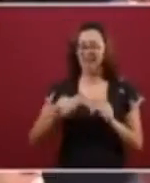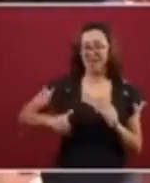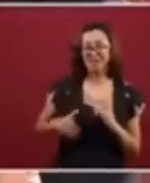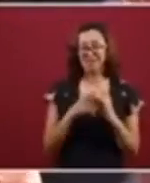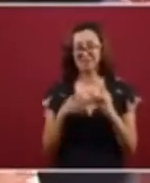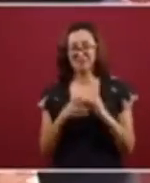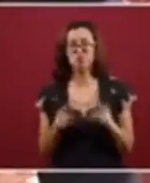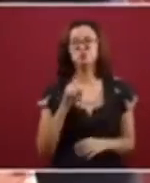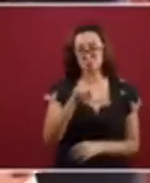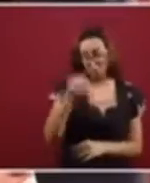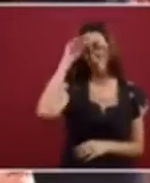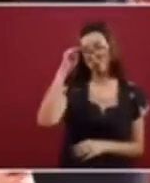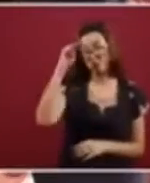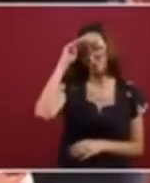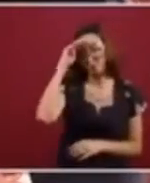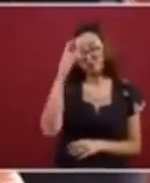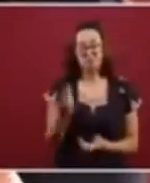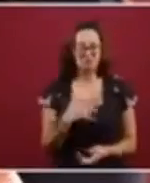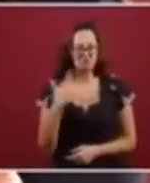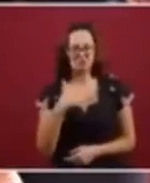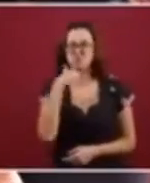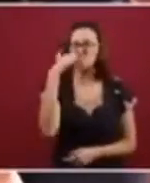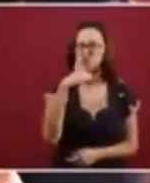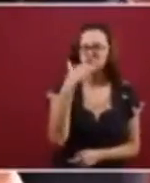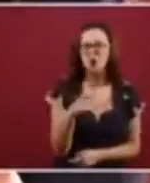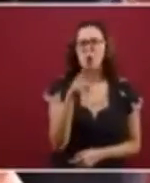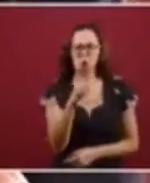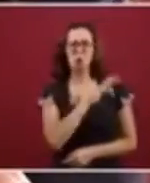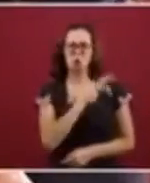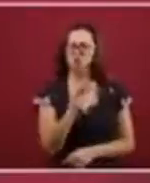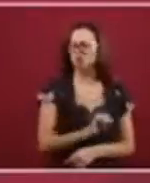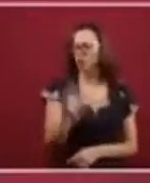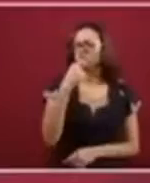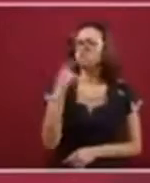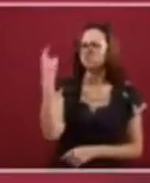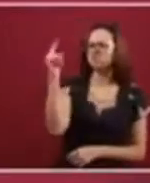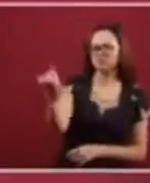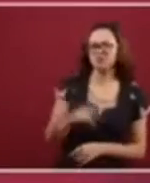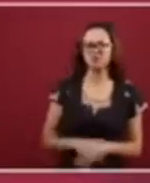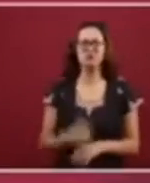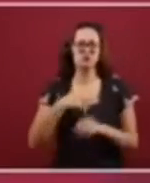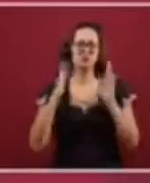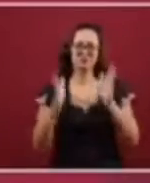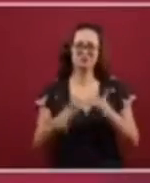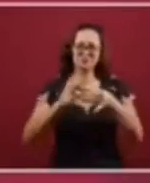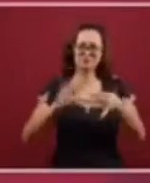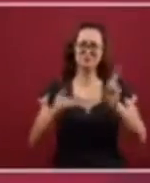tú consideras que es corrupción y que es, puedes acudir también a otras instancias. Yo ya di mi explicación. Te agradezco.